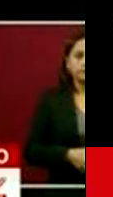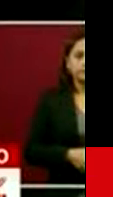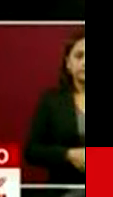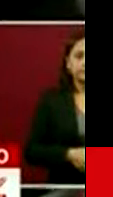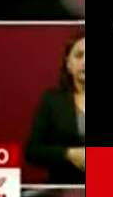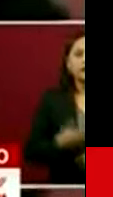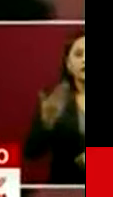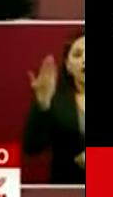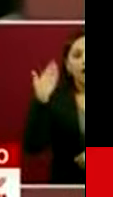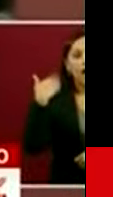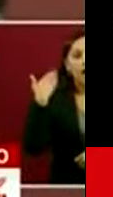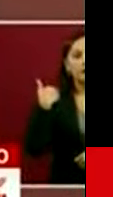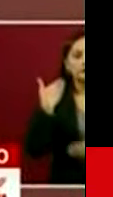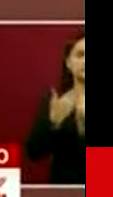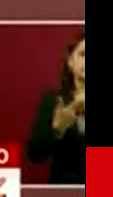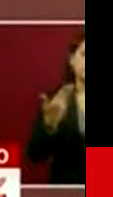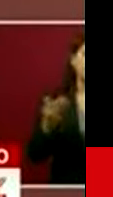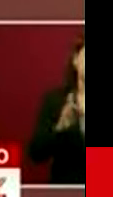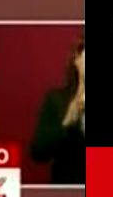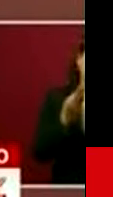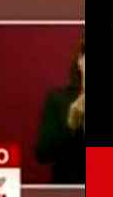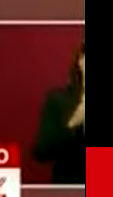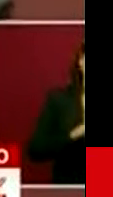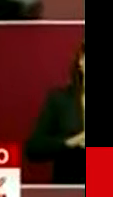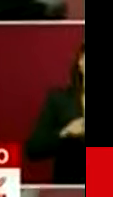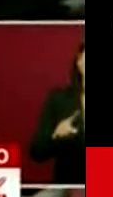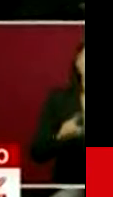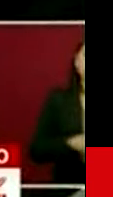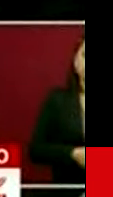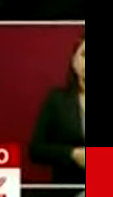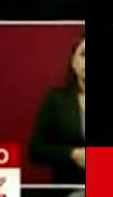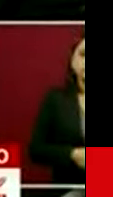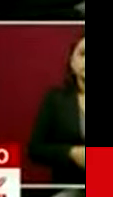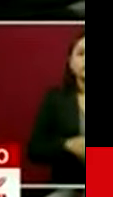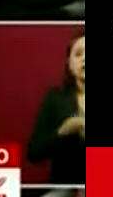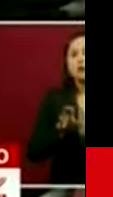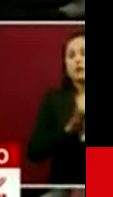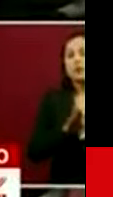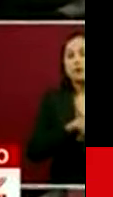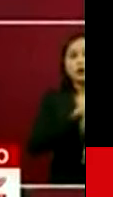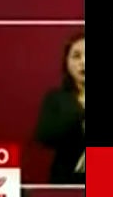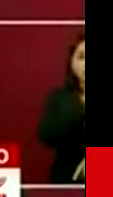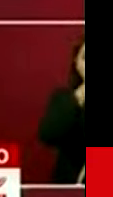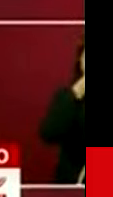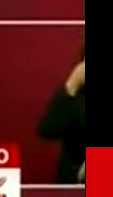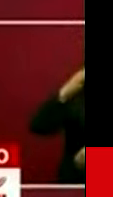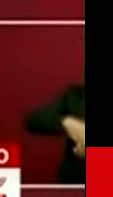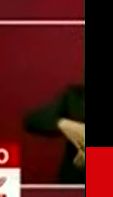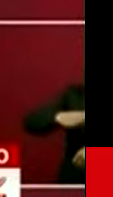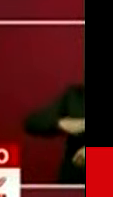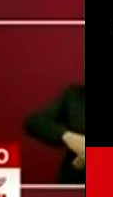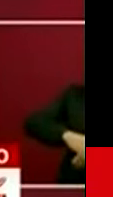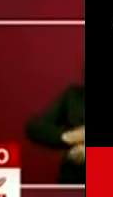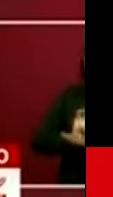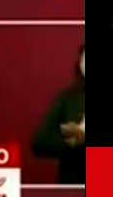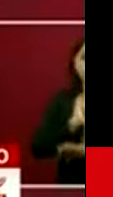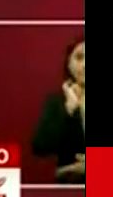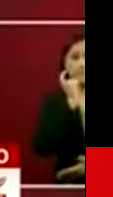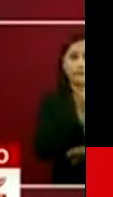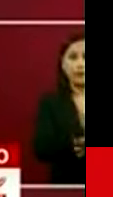aplicado o a la amenaza de aranceles que